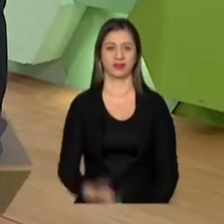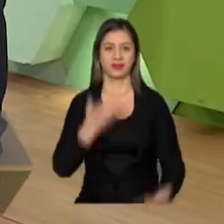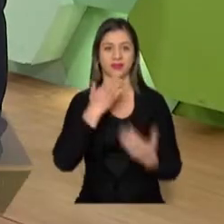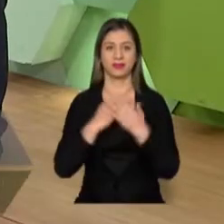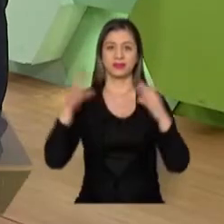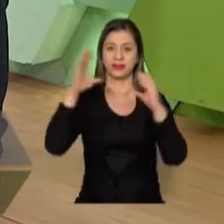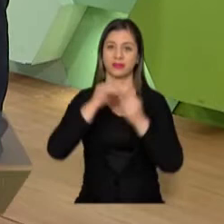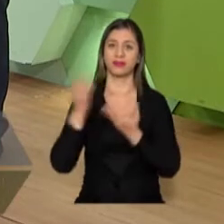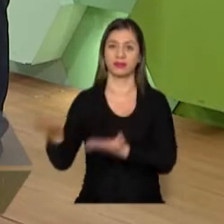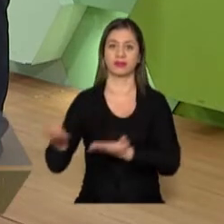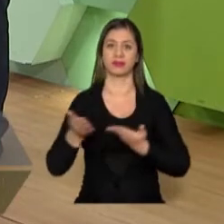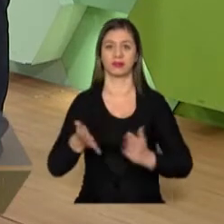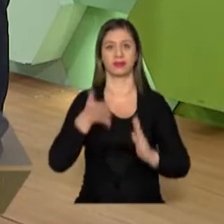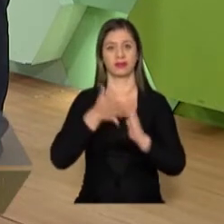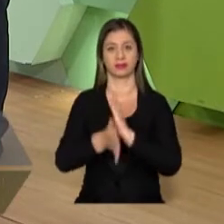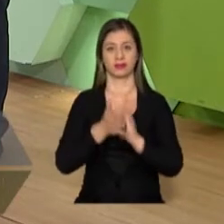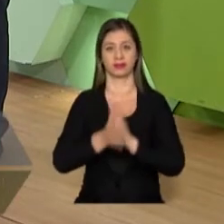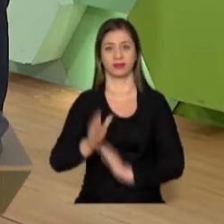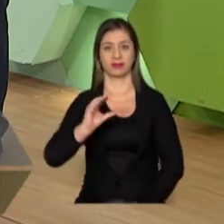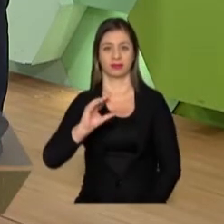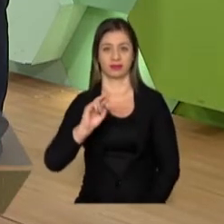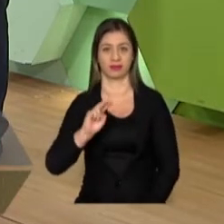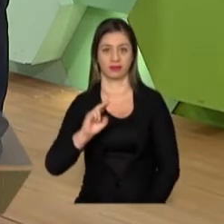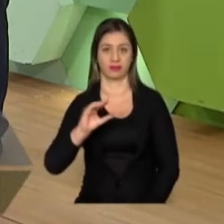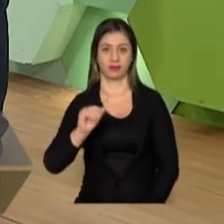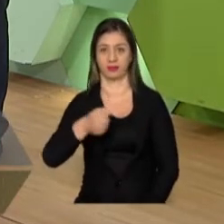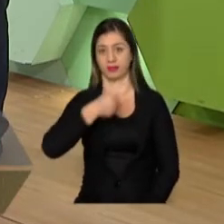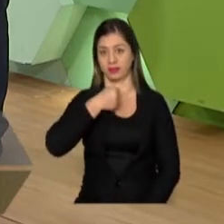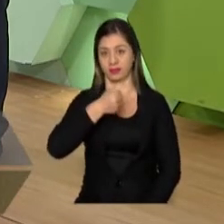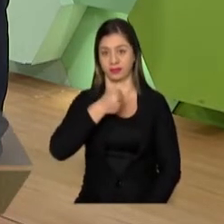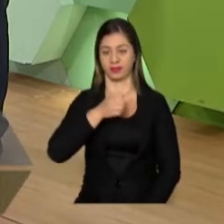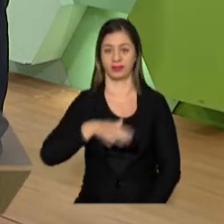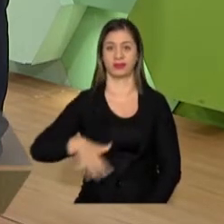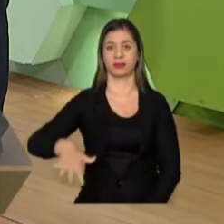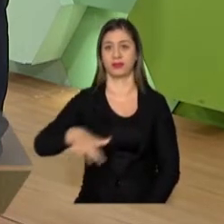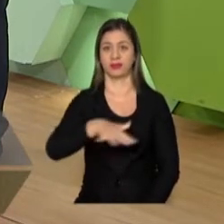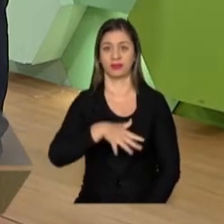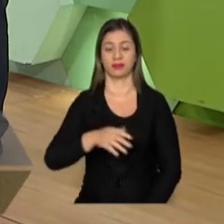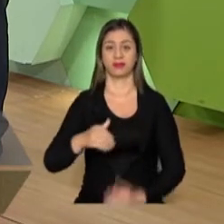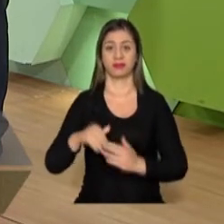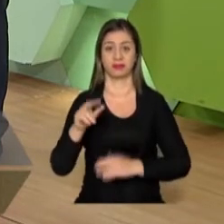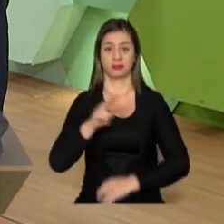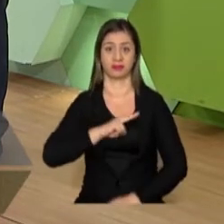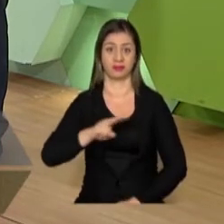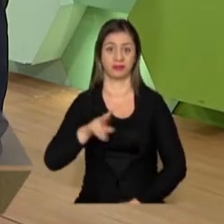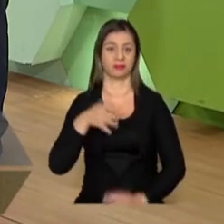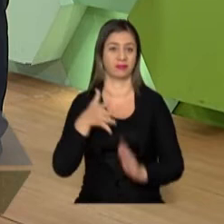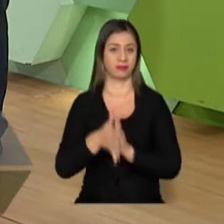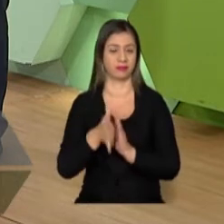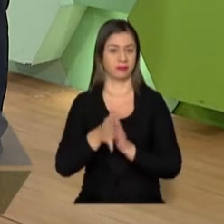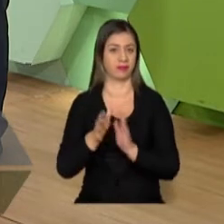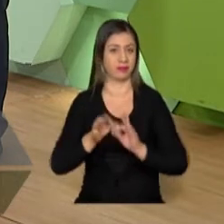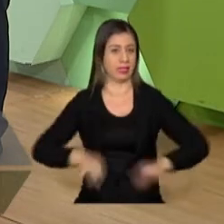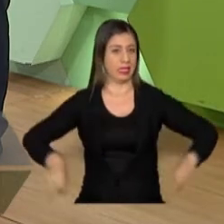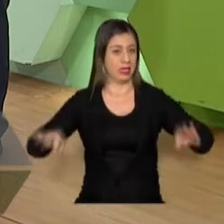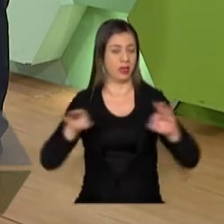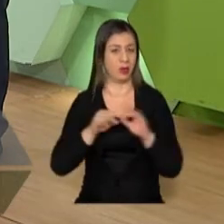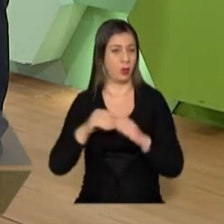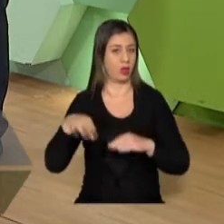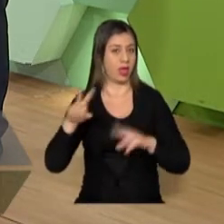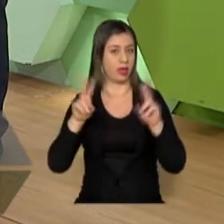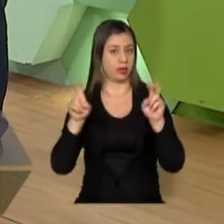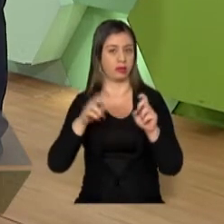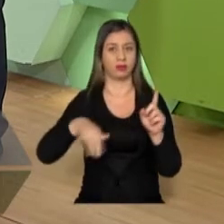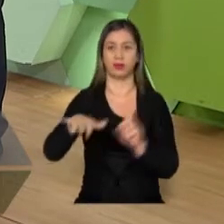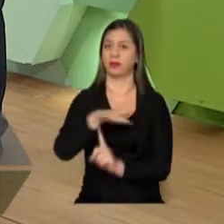Buenas noches y bienvenidos al informativo de la CDC, el espacio de la Corporación Autónoma Regional del Valle del Cauca, con la información más importante